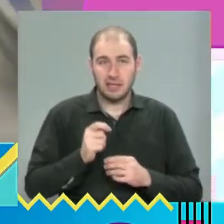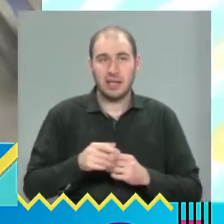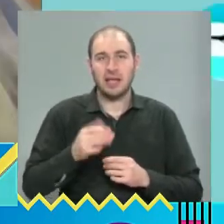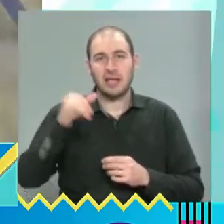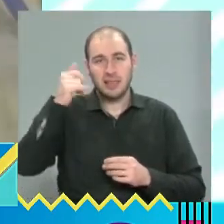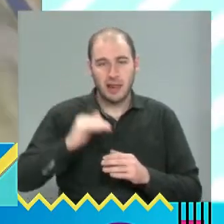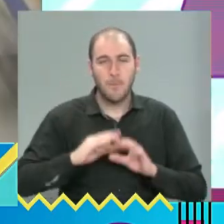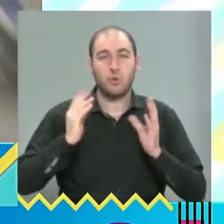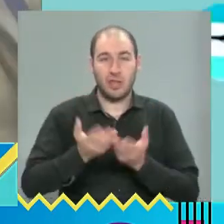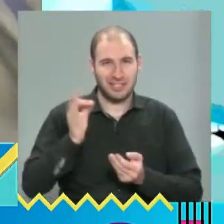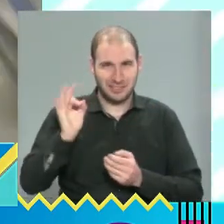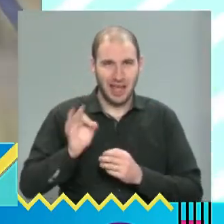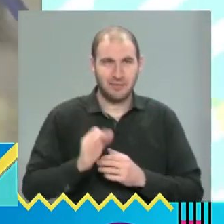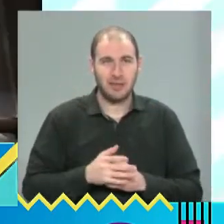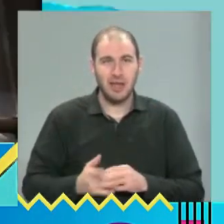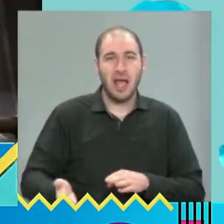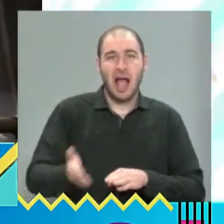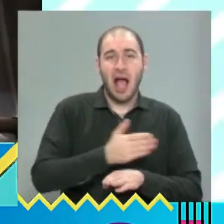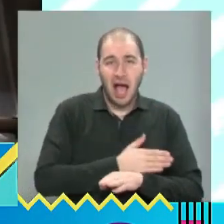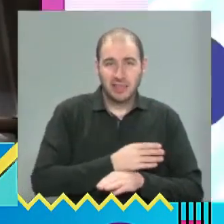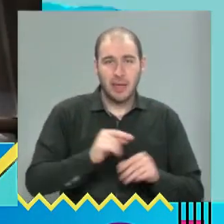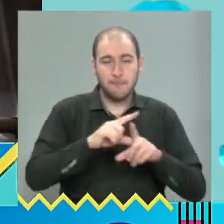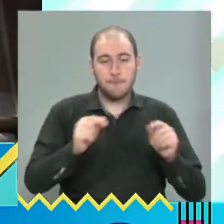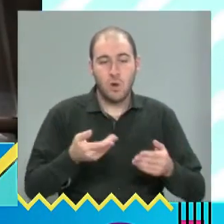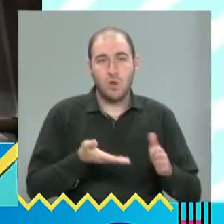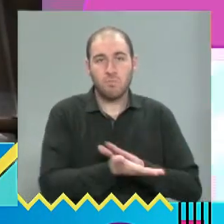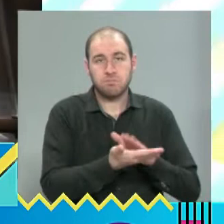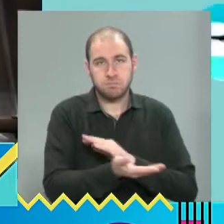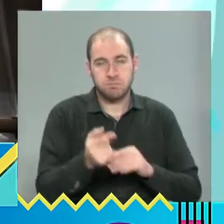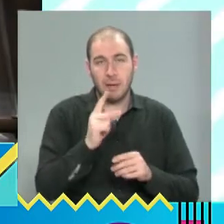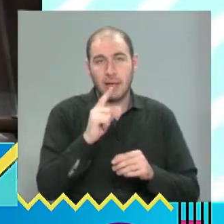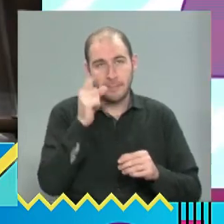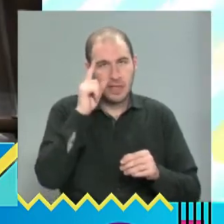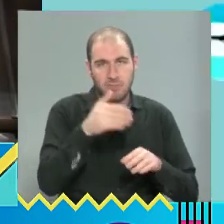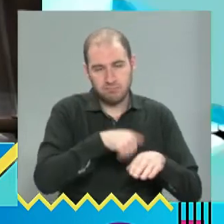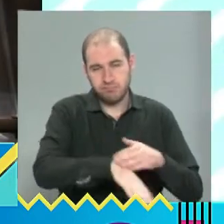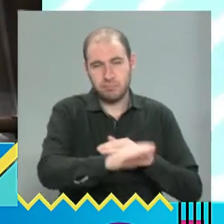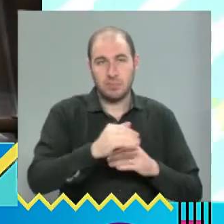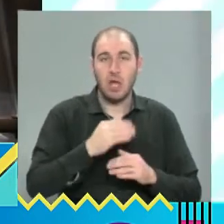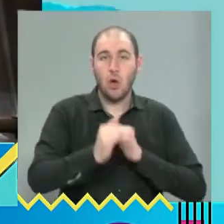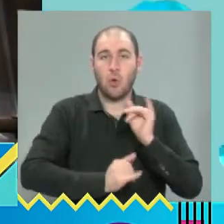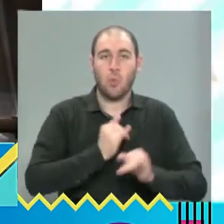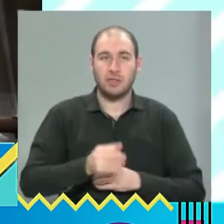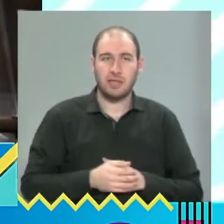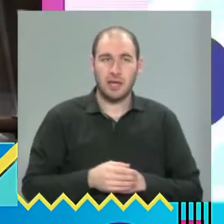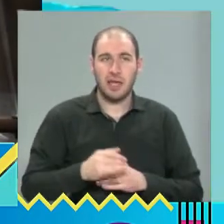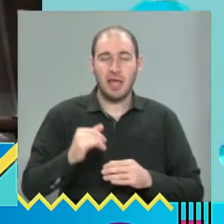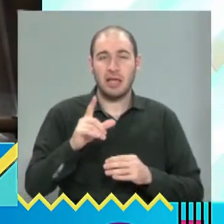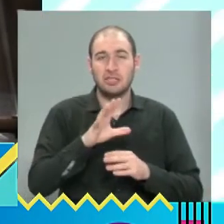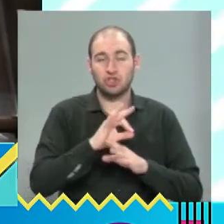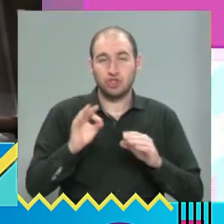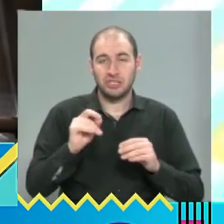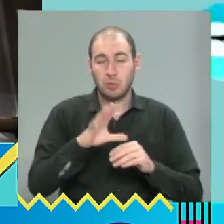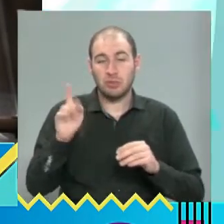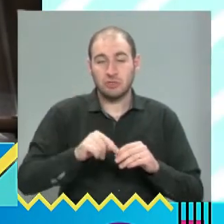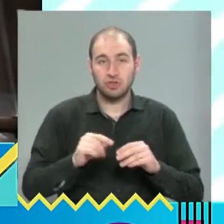de tasas en el mundo, entonces adelantó colocación de bonos en los primeros meses del año. Según dicen, más de la mitad del déficit